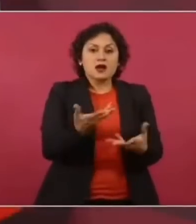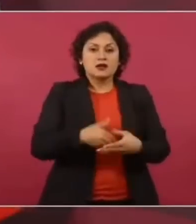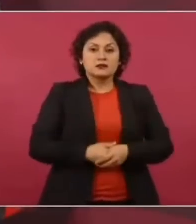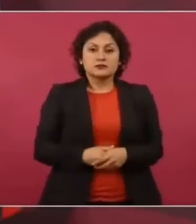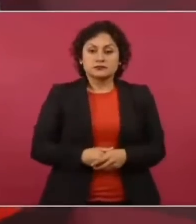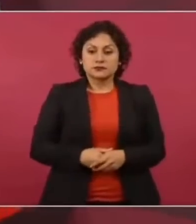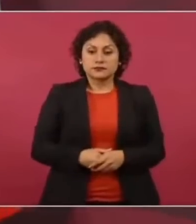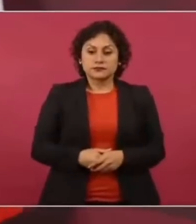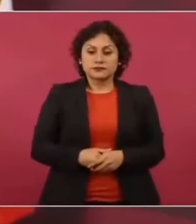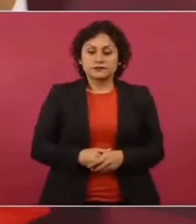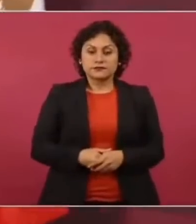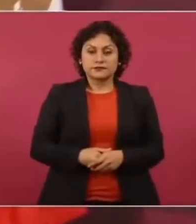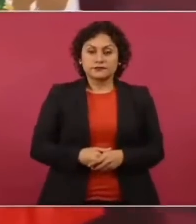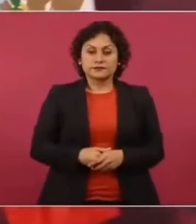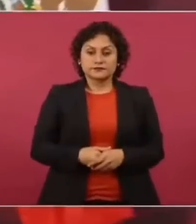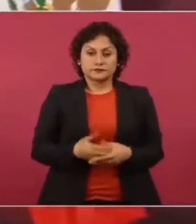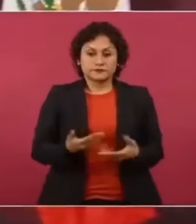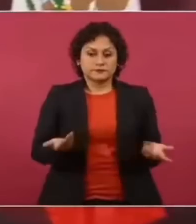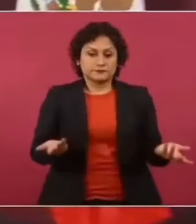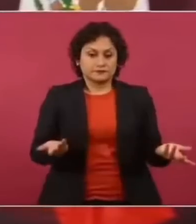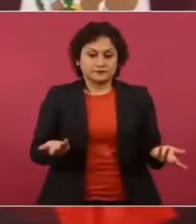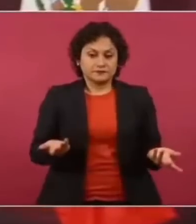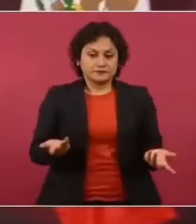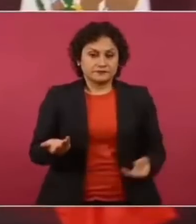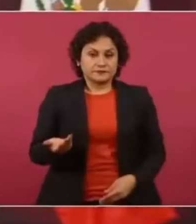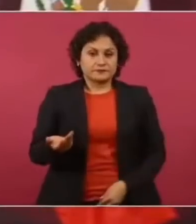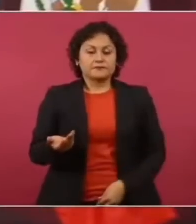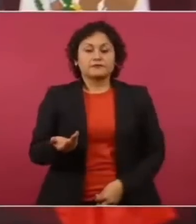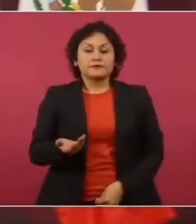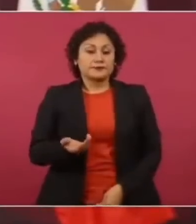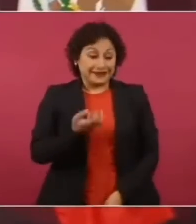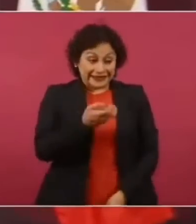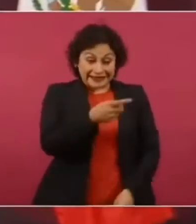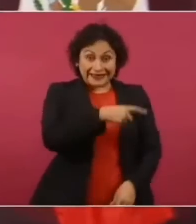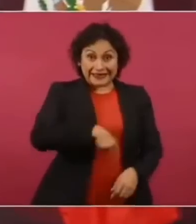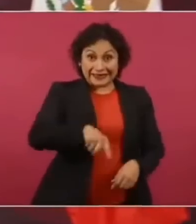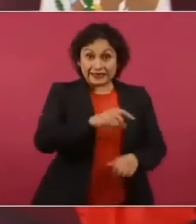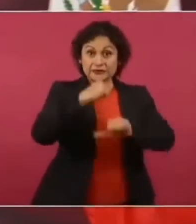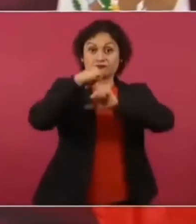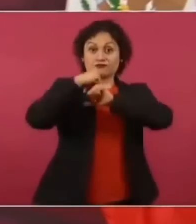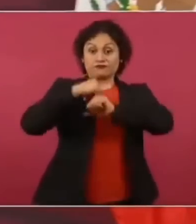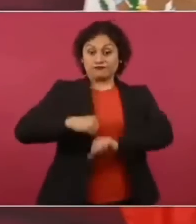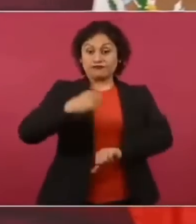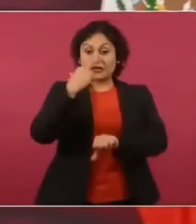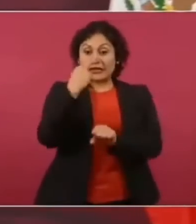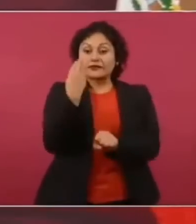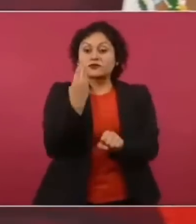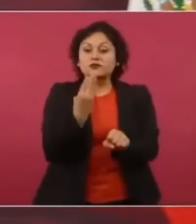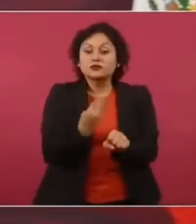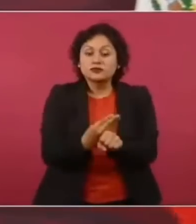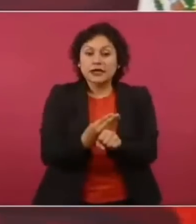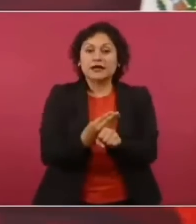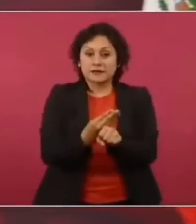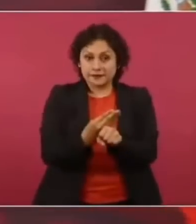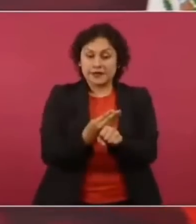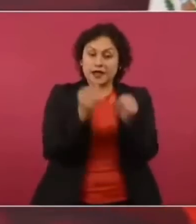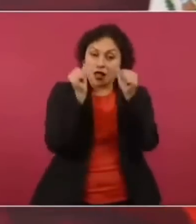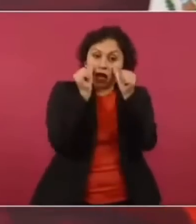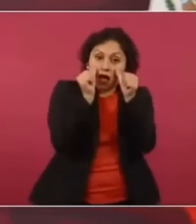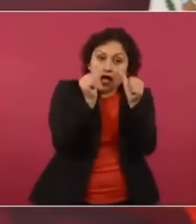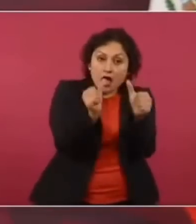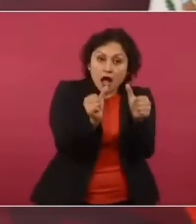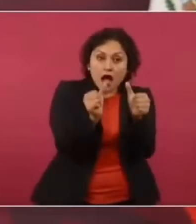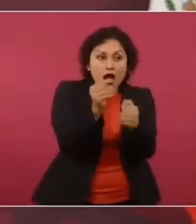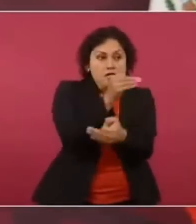Que es el órgano que debe de vigilar el recto proceder